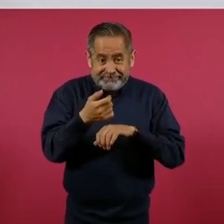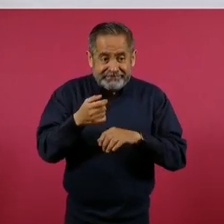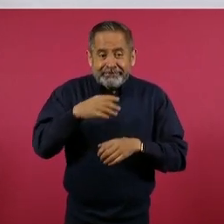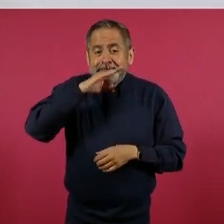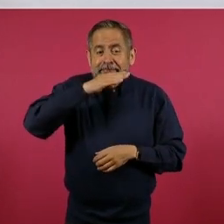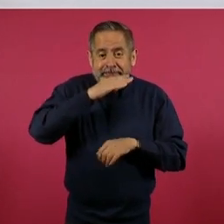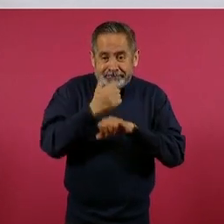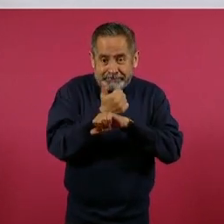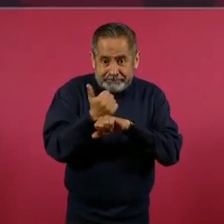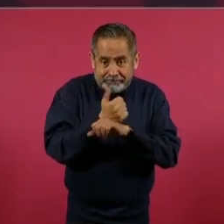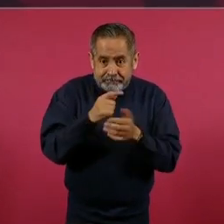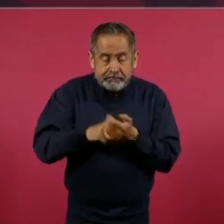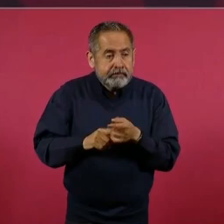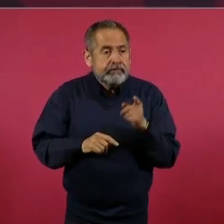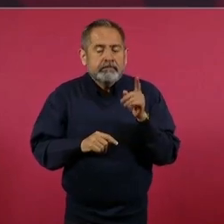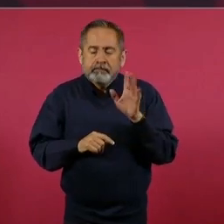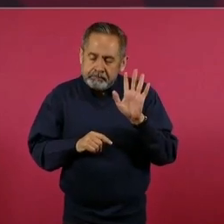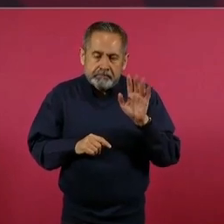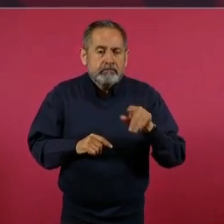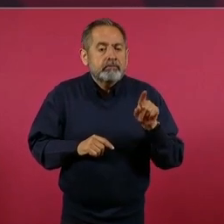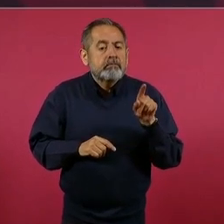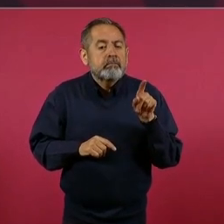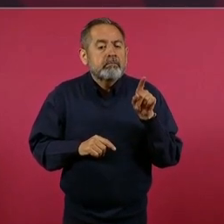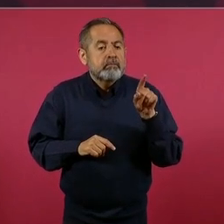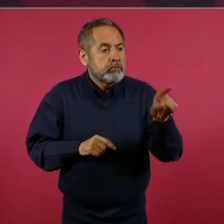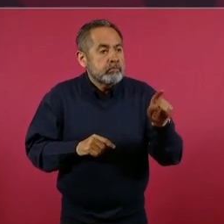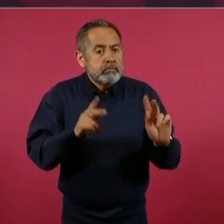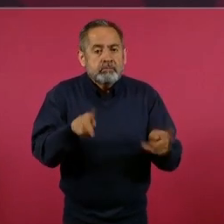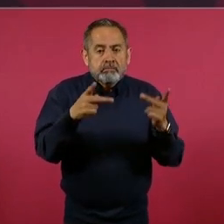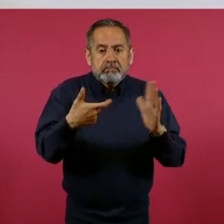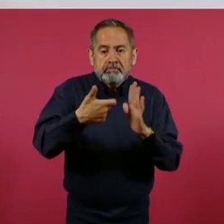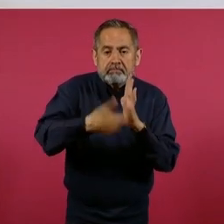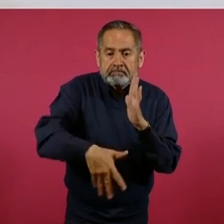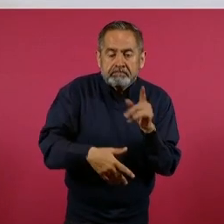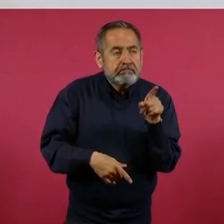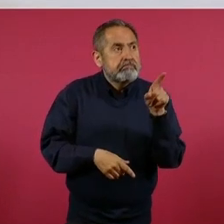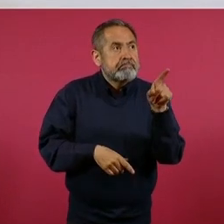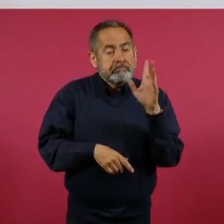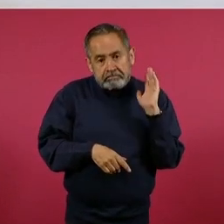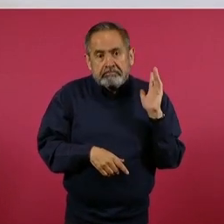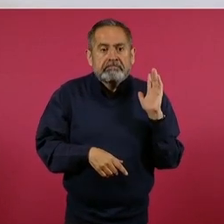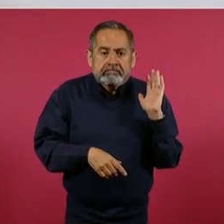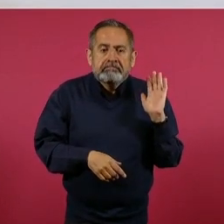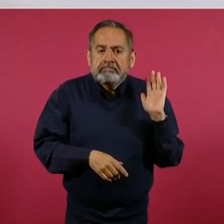que ellos venden a buen precio,